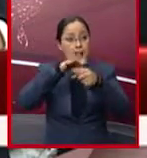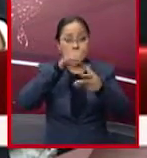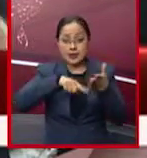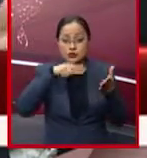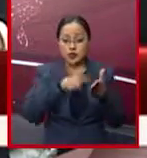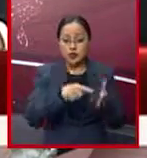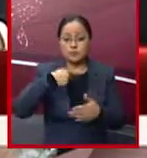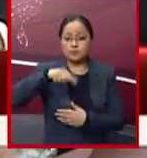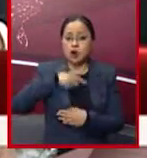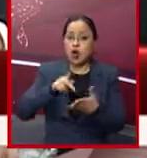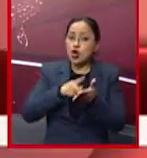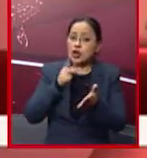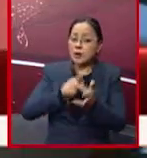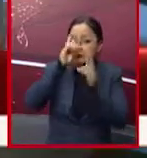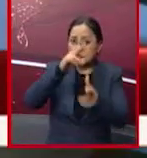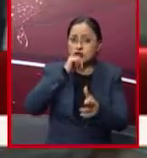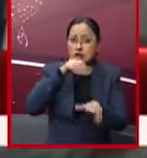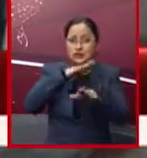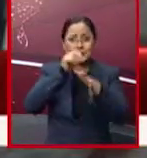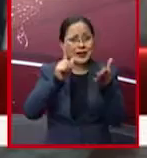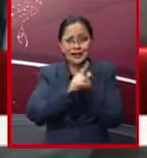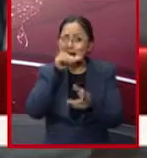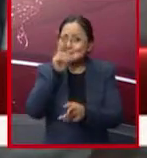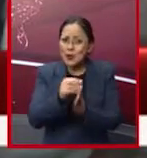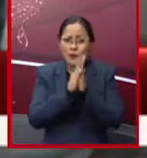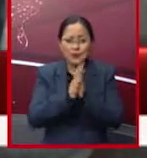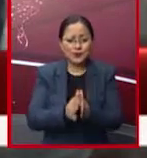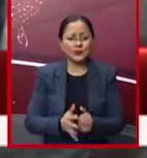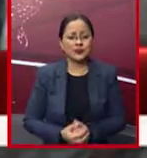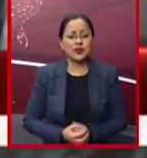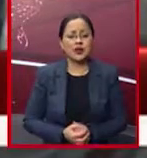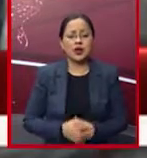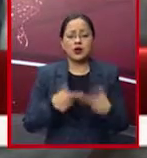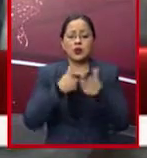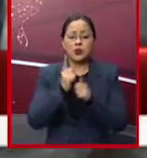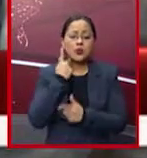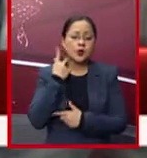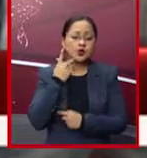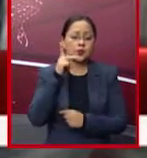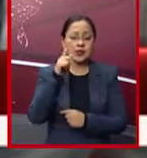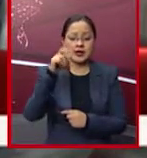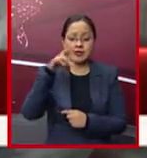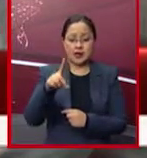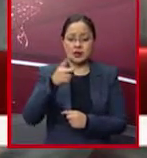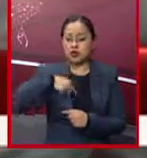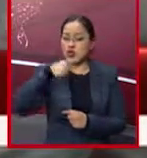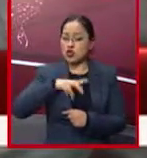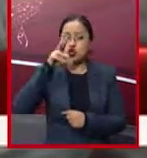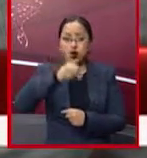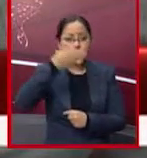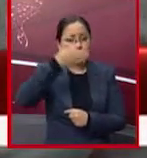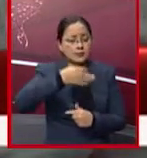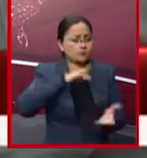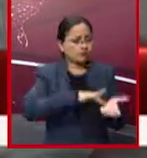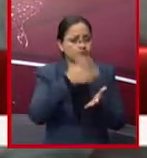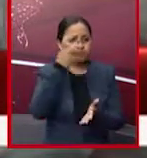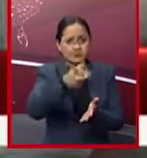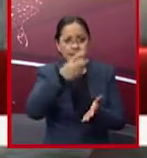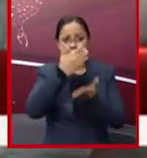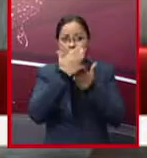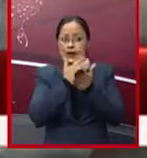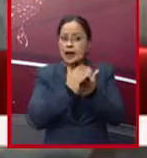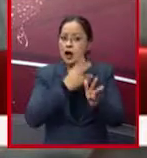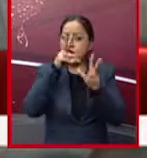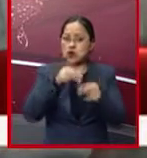No cometamos más violaciones. El grupo parlamentario del PRD no va a acompañar por considerar que hay